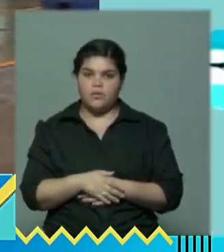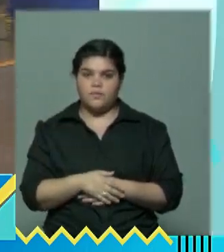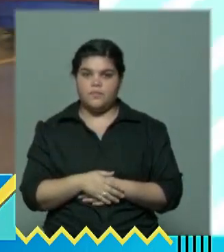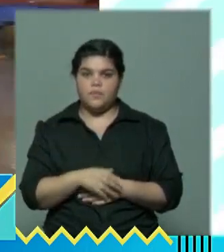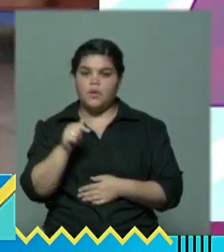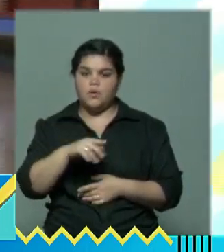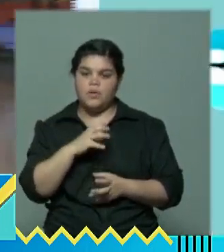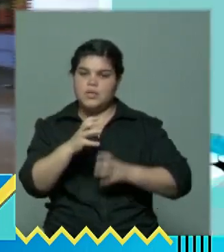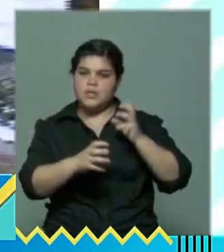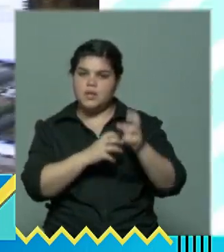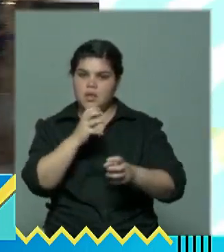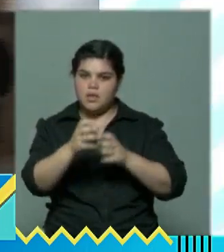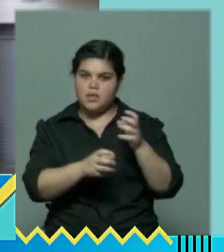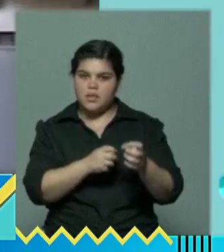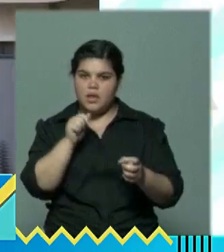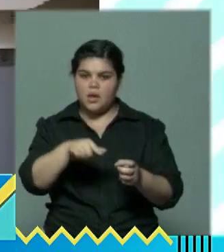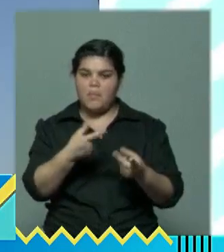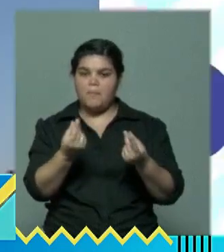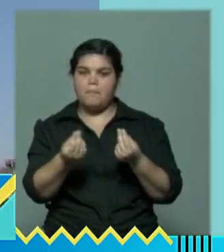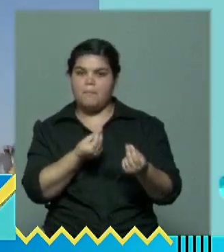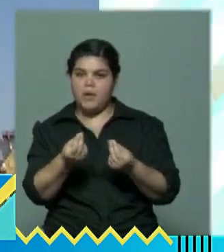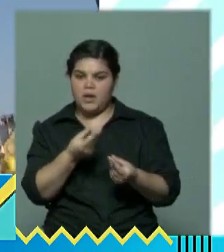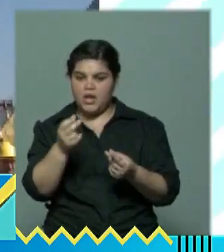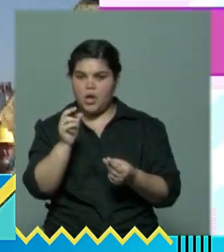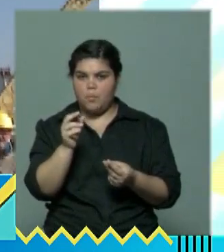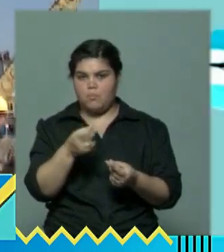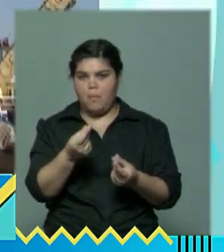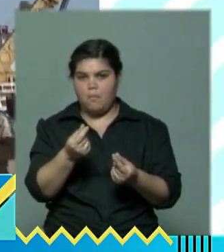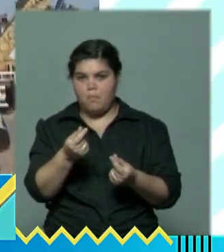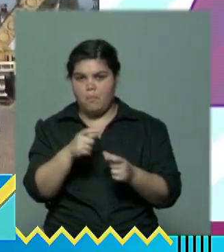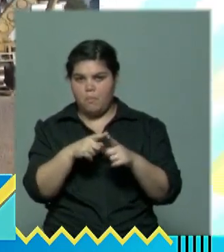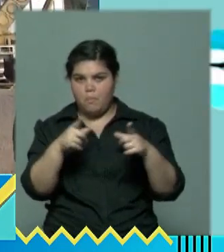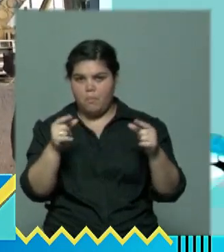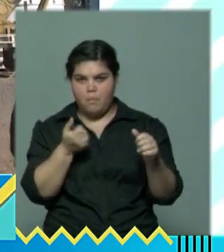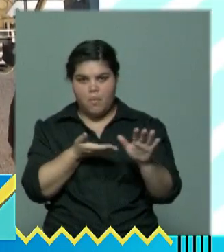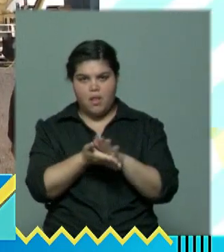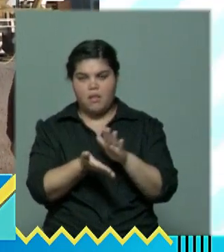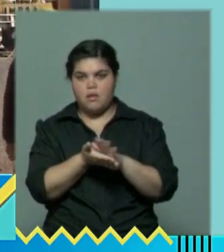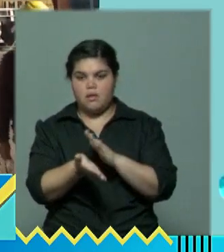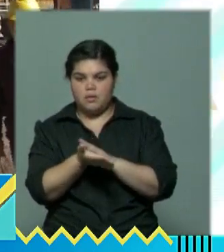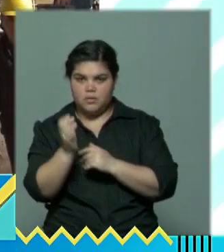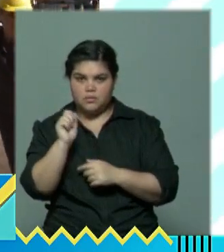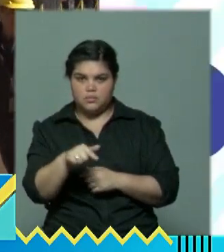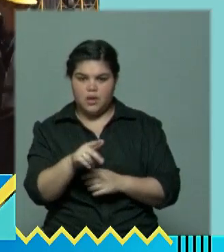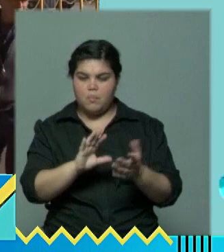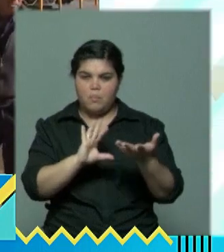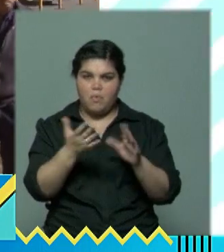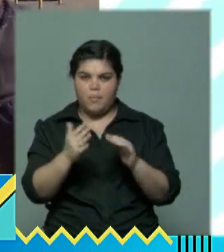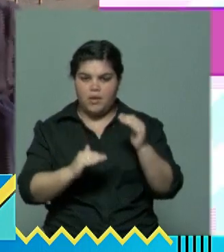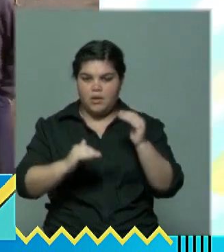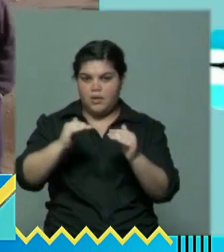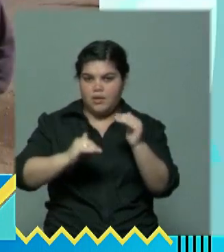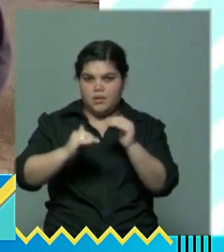cuanto a generar moneda y de esa manera solventar los gastos del Estado, bueno, se equilibra un poco la